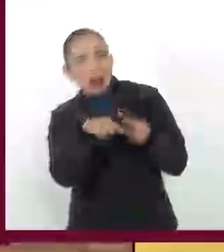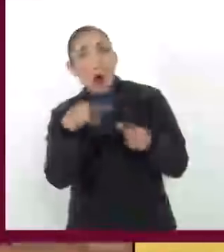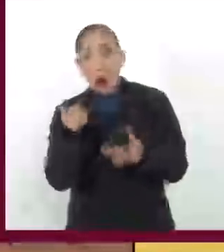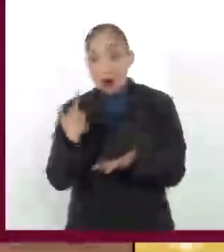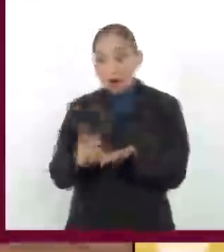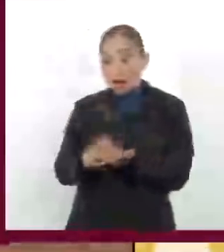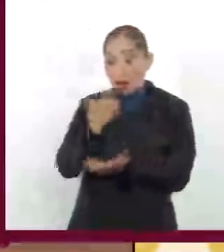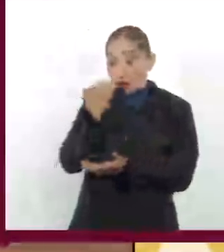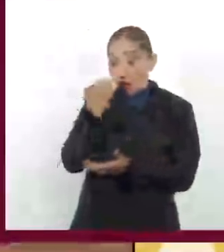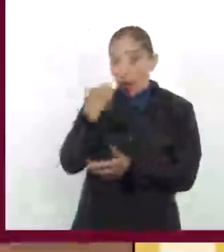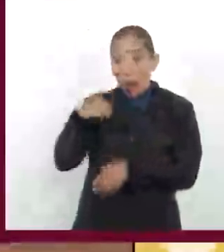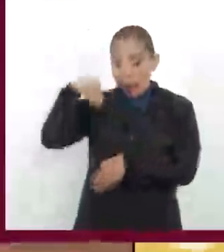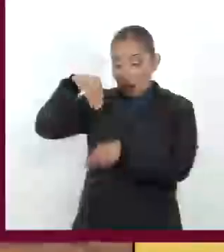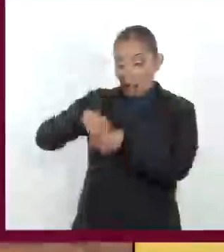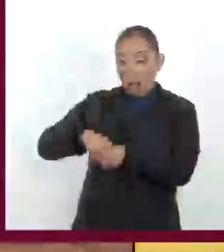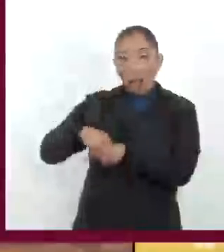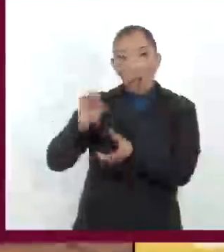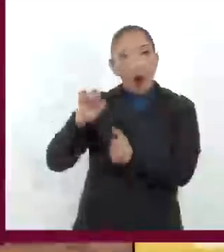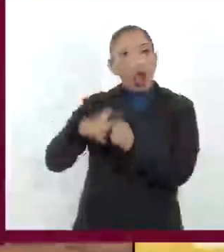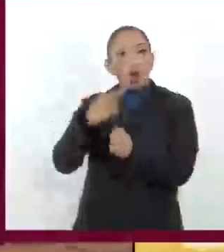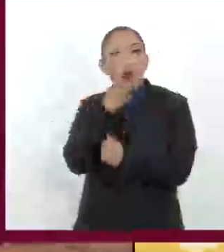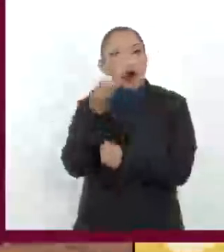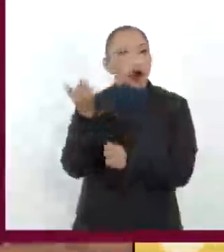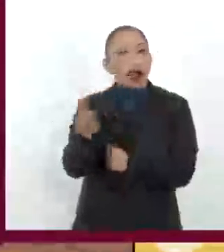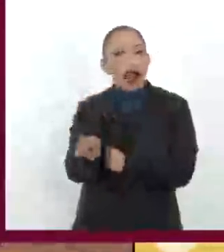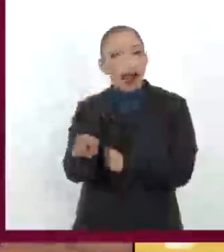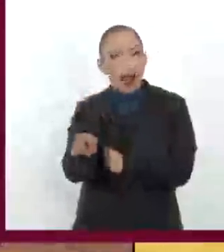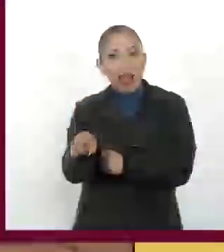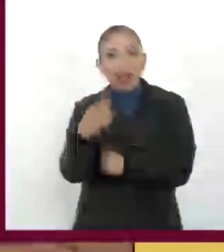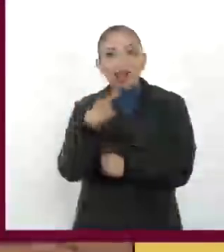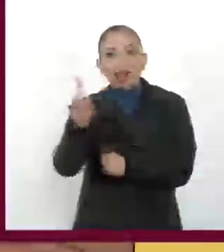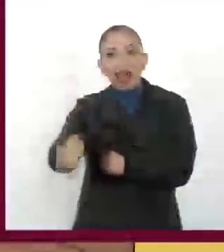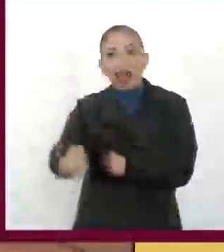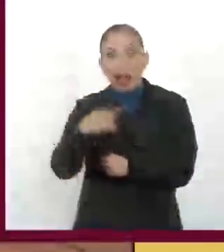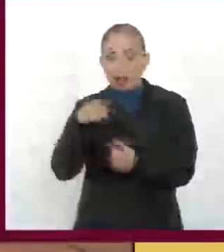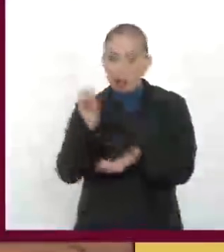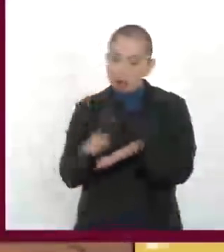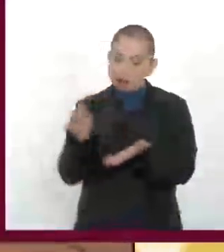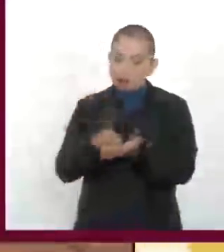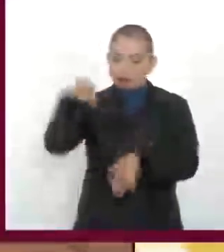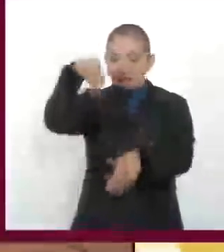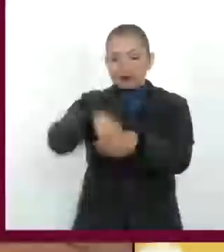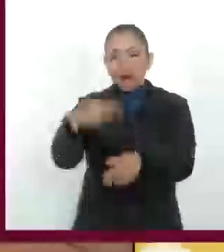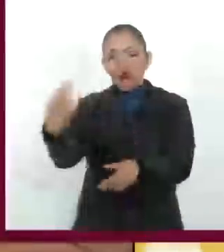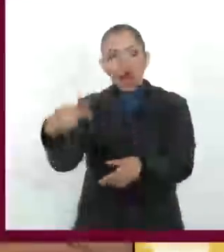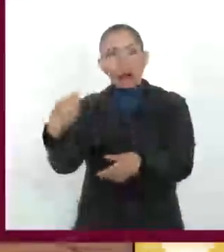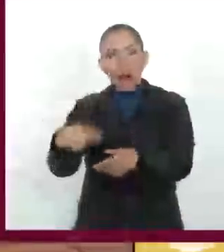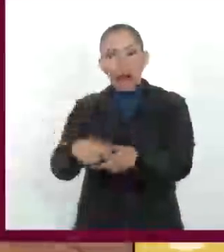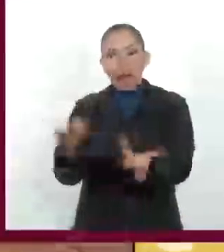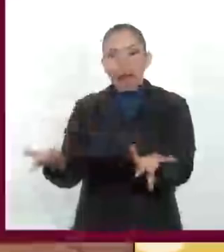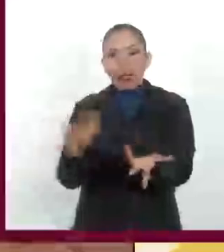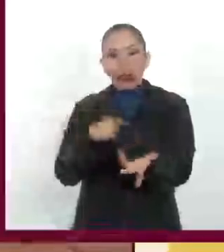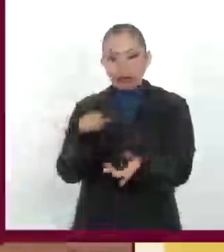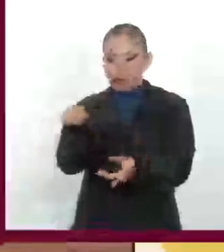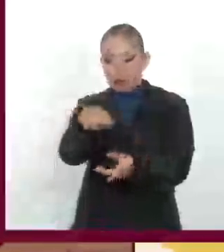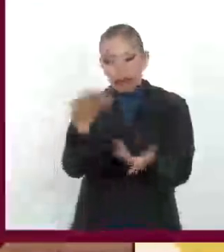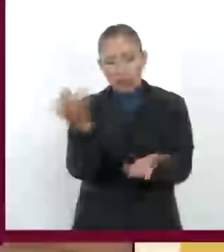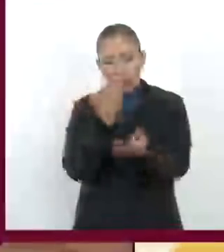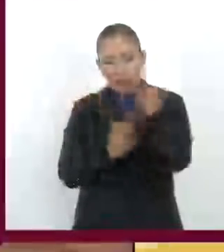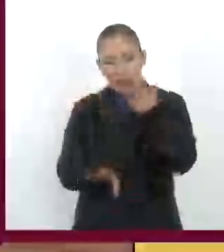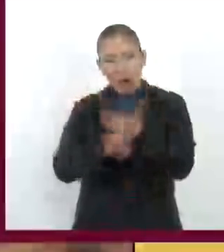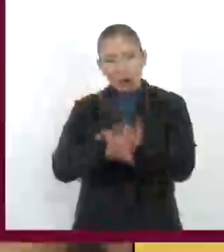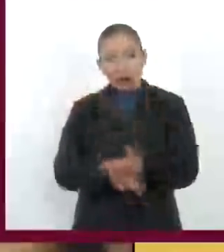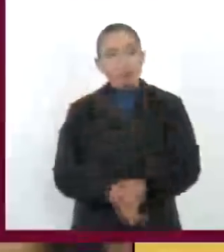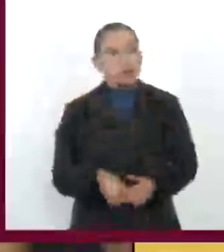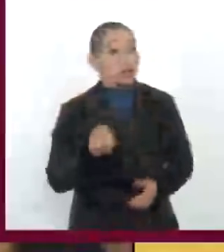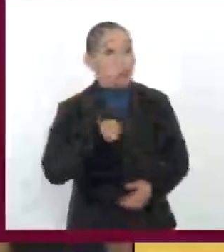dentro del plantel o institución hay un buzón de quejas y sugerencias, dejar su nota por escrito y su nombre y lo que le